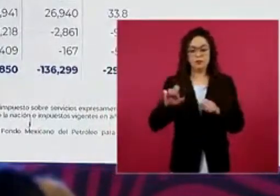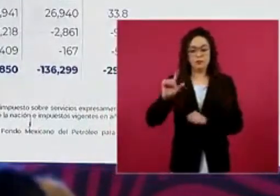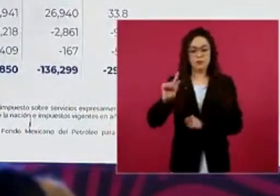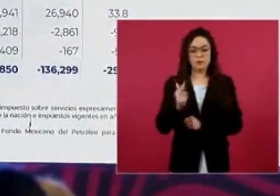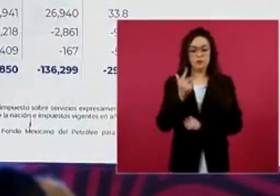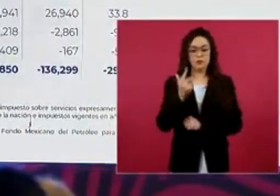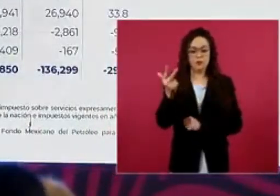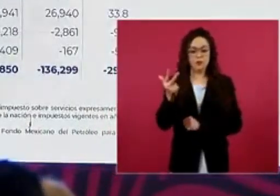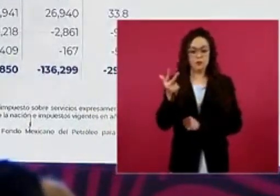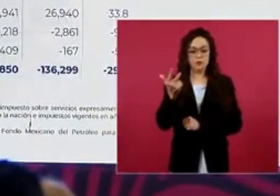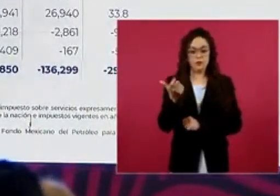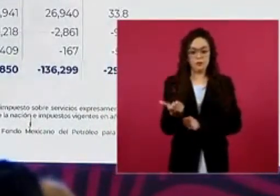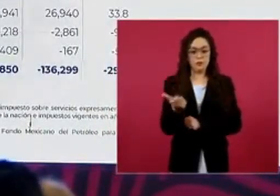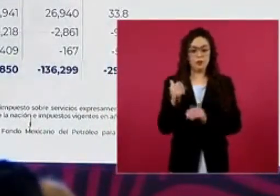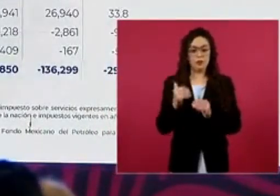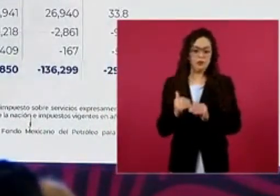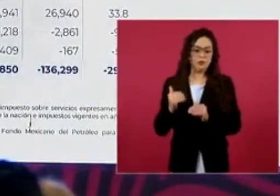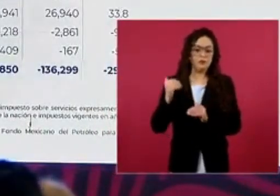351.778 pesos más.